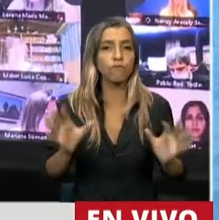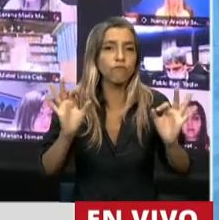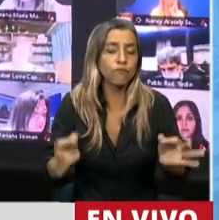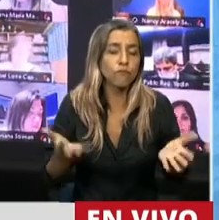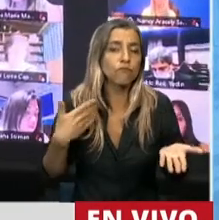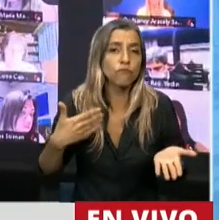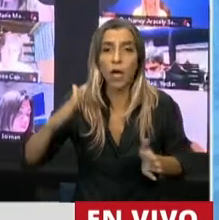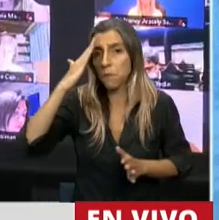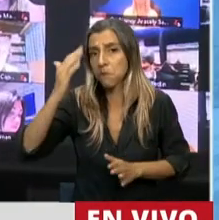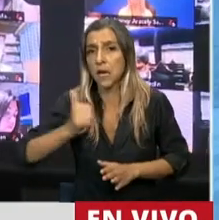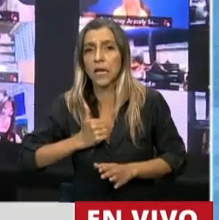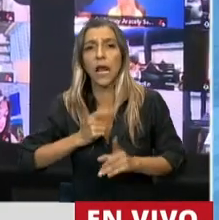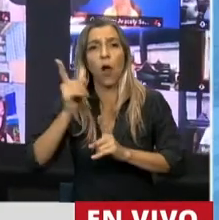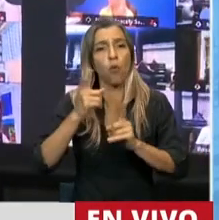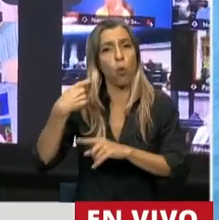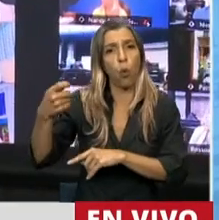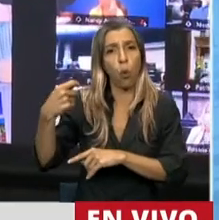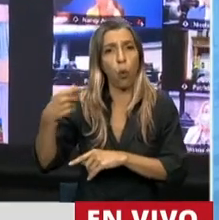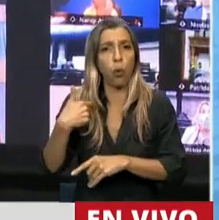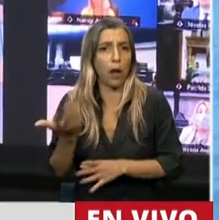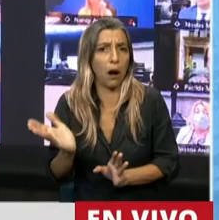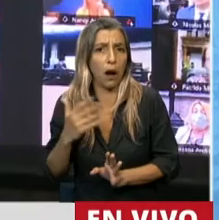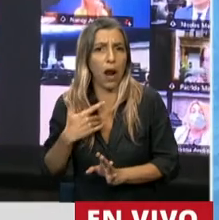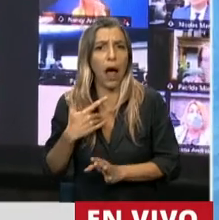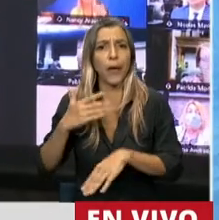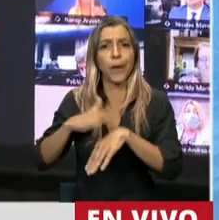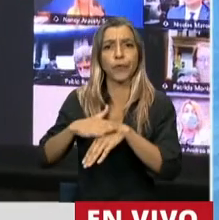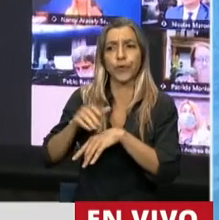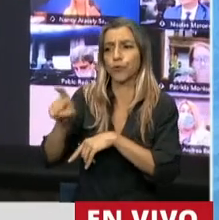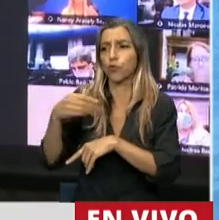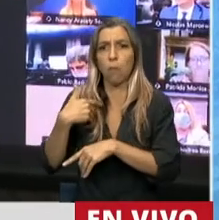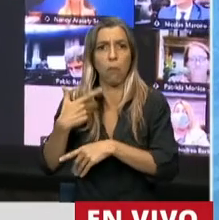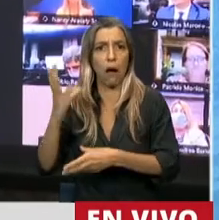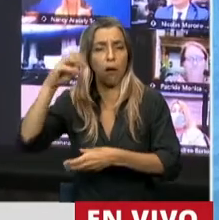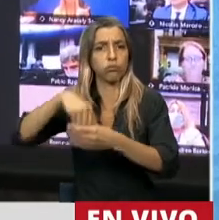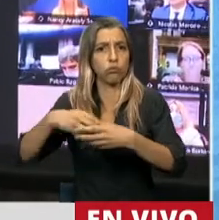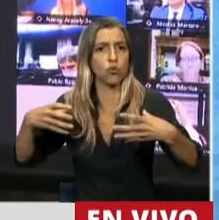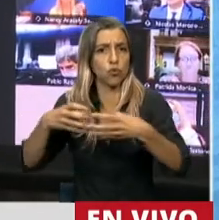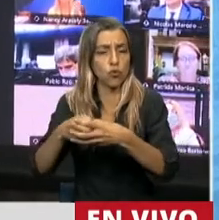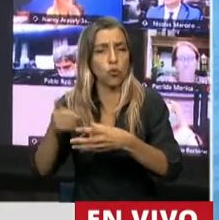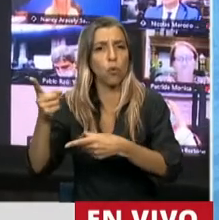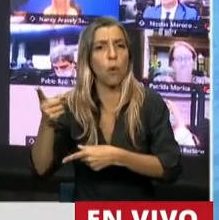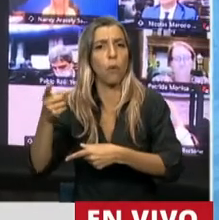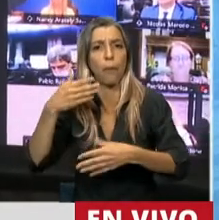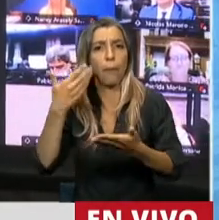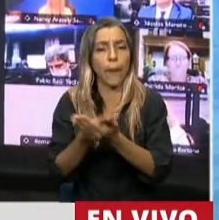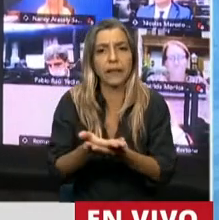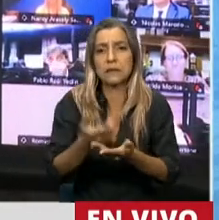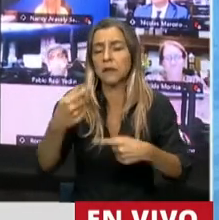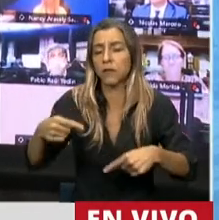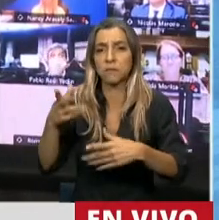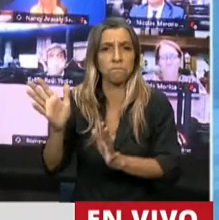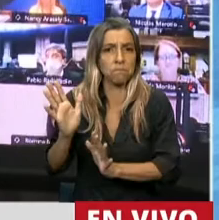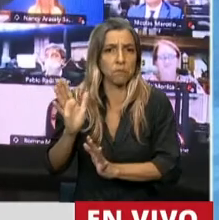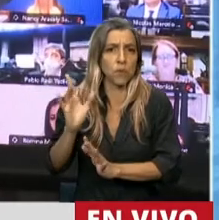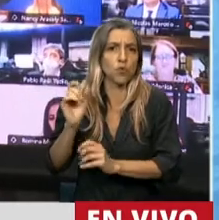personal militar retirado presentarse bajo la conformación de una agrupación de estas características. Esta mesa, señor